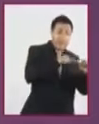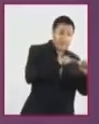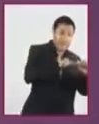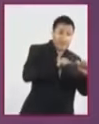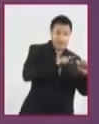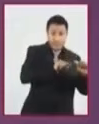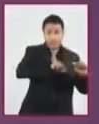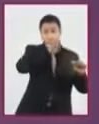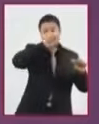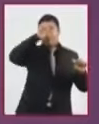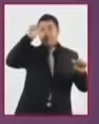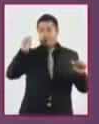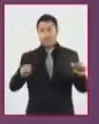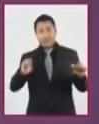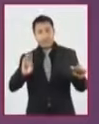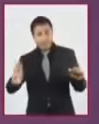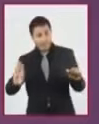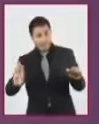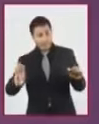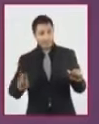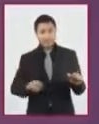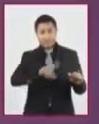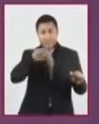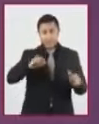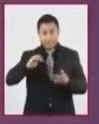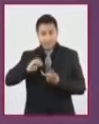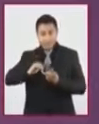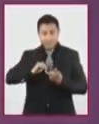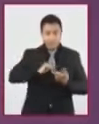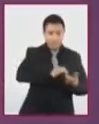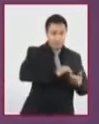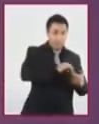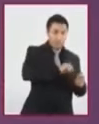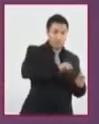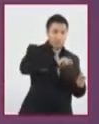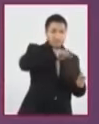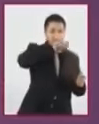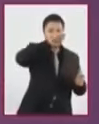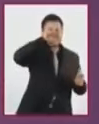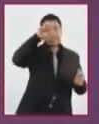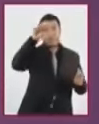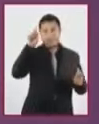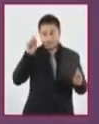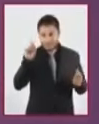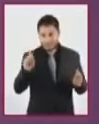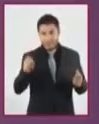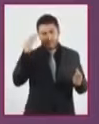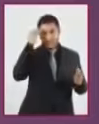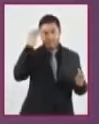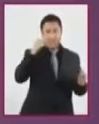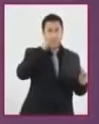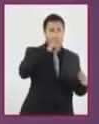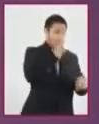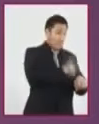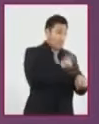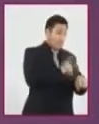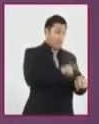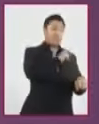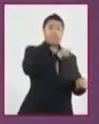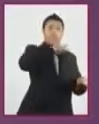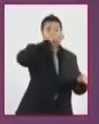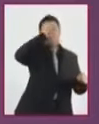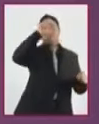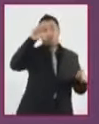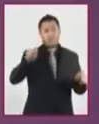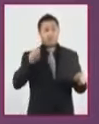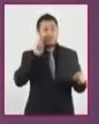B. Posteriormente, la grúa avanza durante cierto tiempo, recorriendo una distancia.